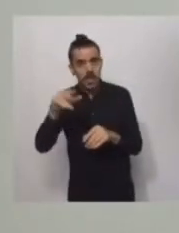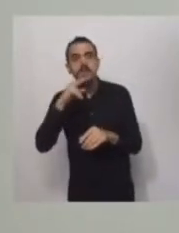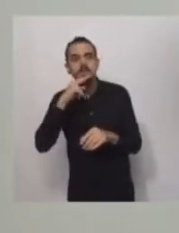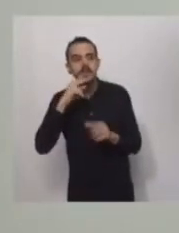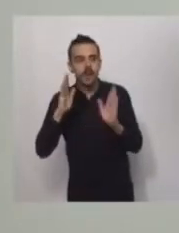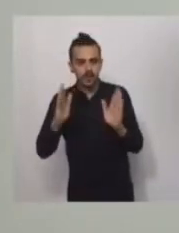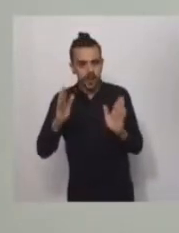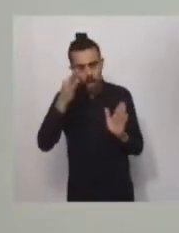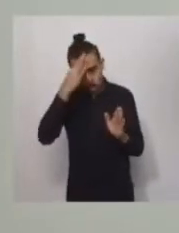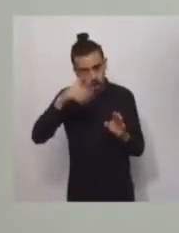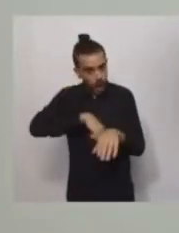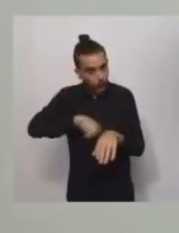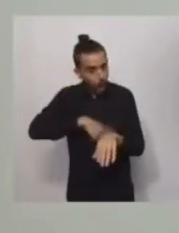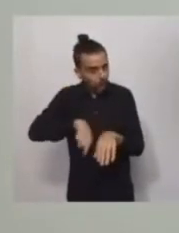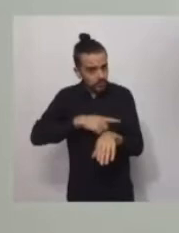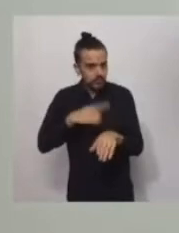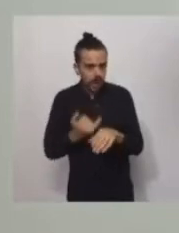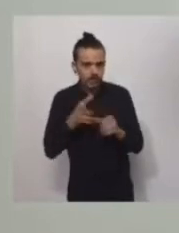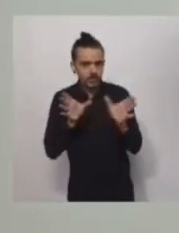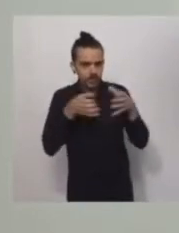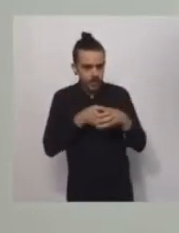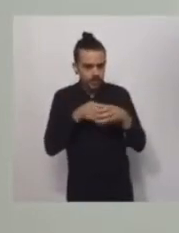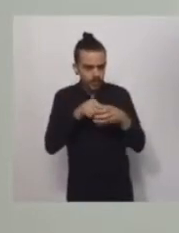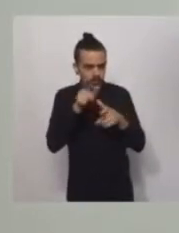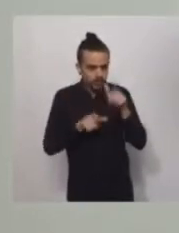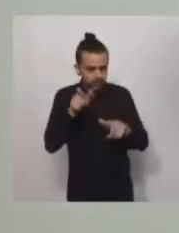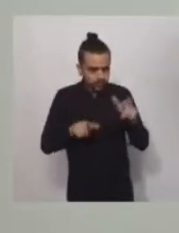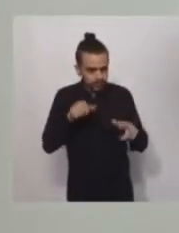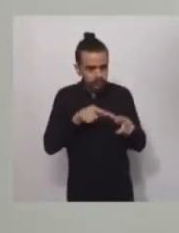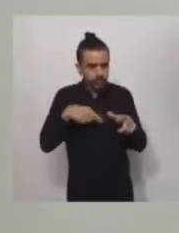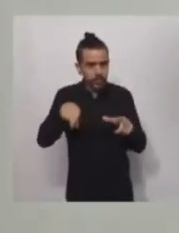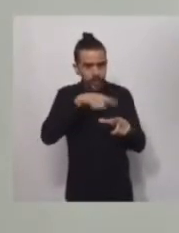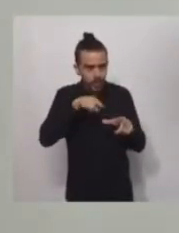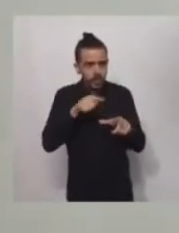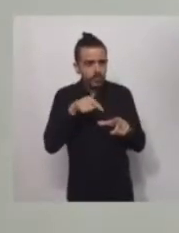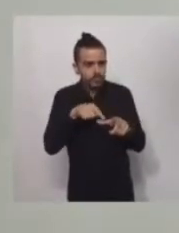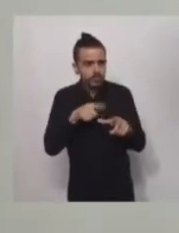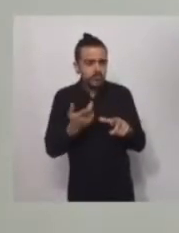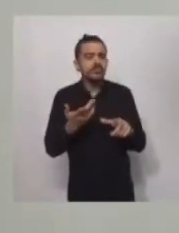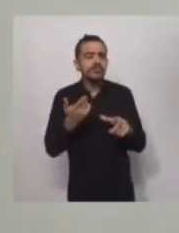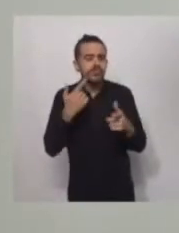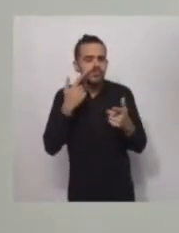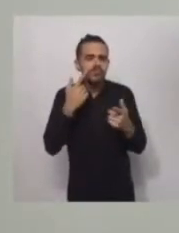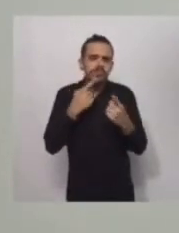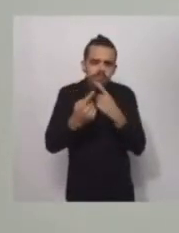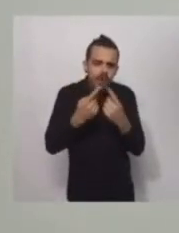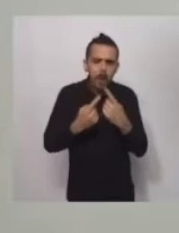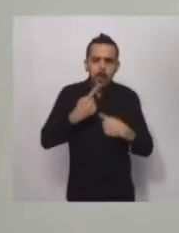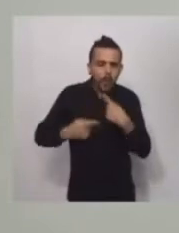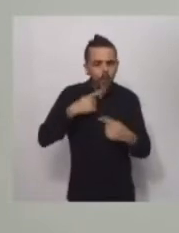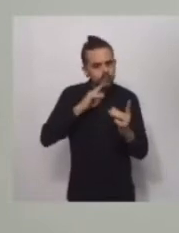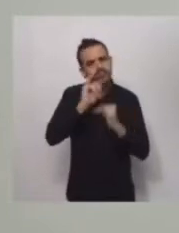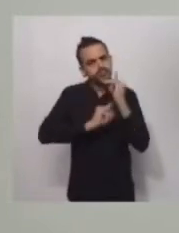percibir o inscribirse en cuanto a becas. Nosotros, sí, mira, nosotros tanto a nivel secundario como a nivel superior,